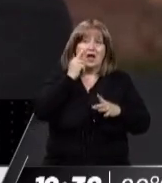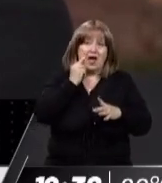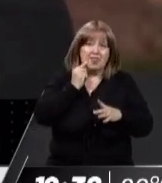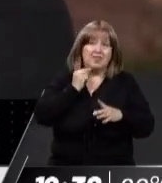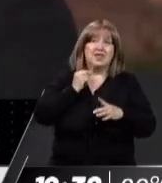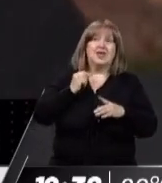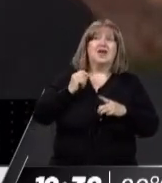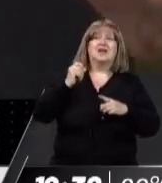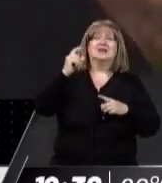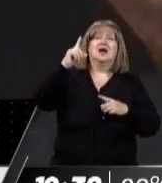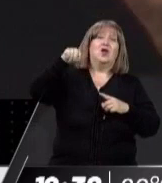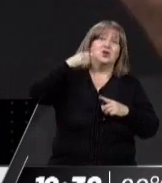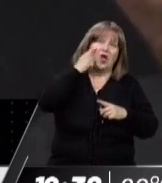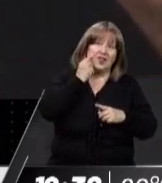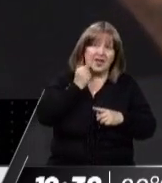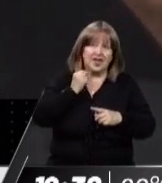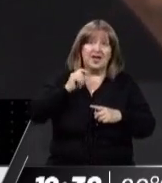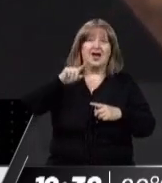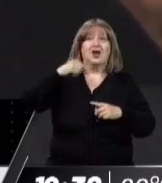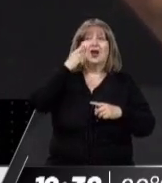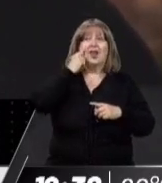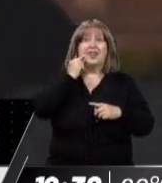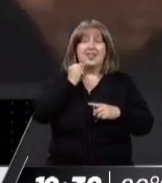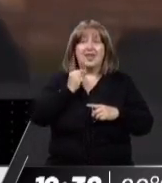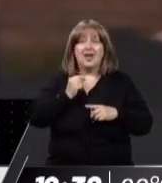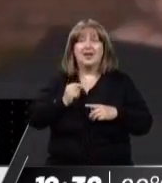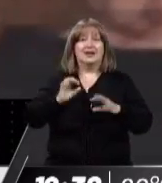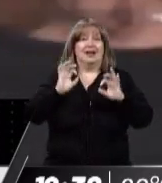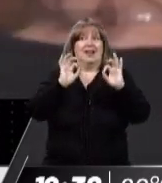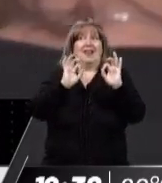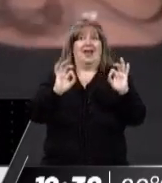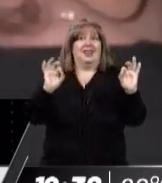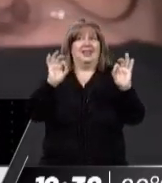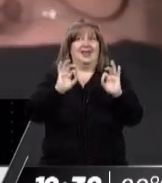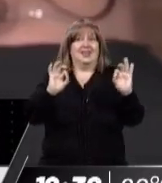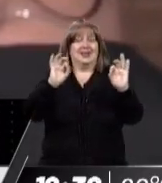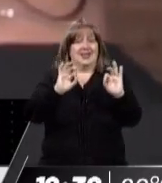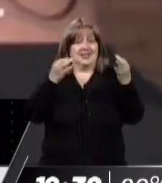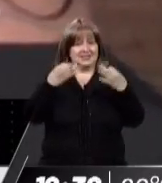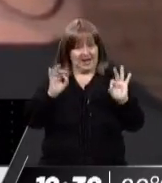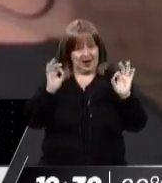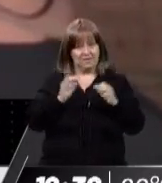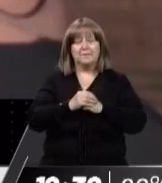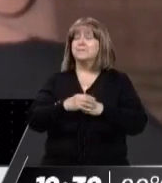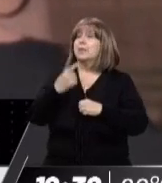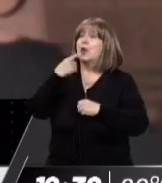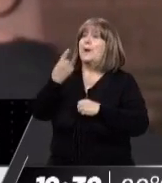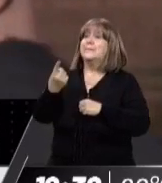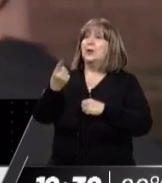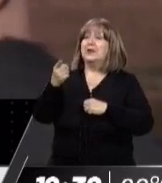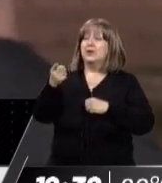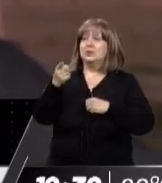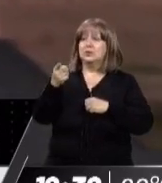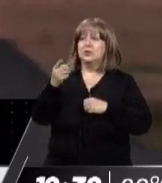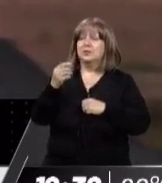vida tal cual es. Paula, me dijiste algo que me llamó la atención, me dijiste, si no tocas fondo no tenés el deseo genuino de dejar de